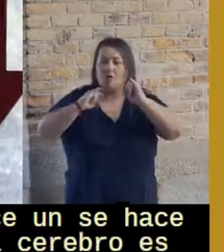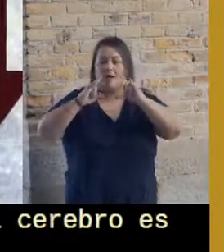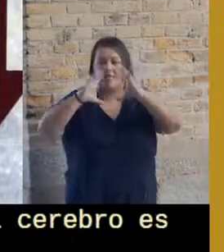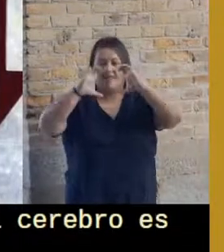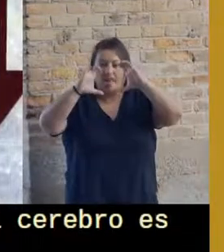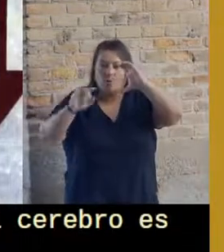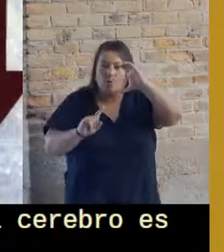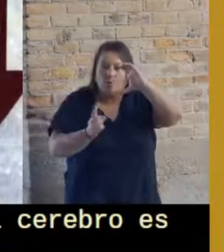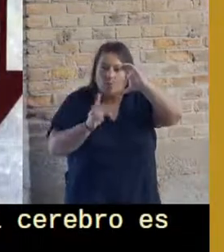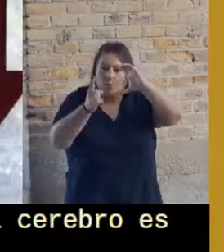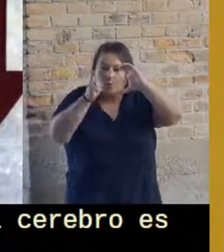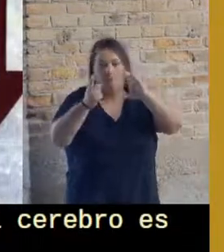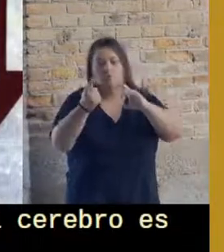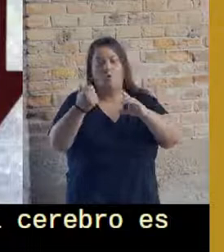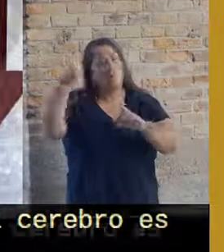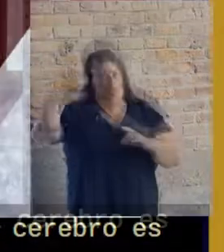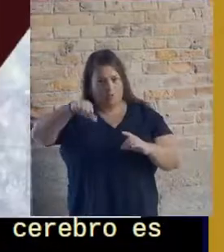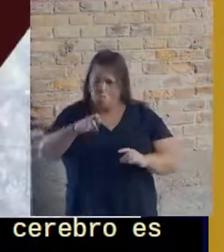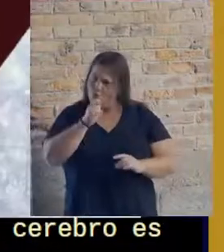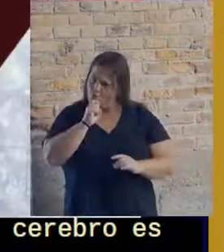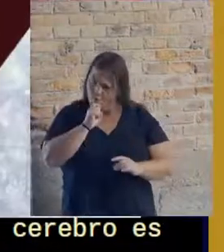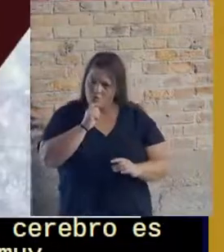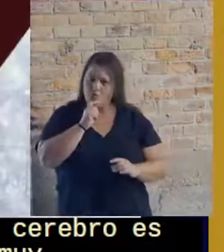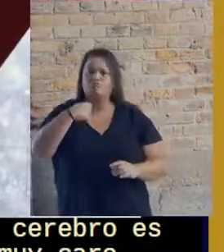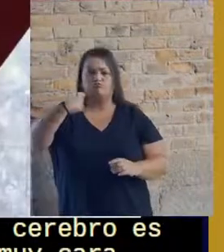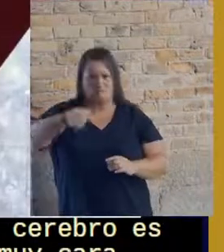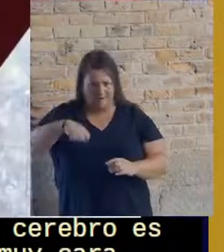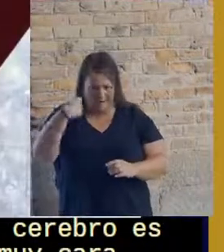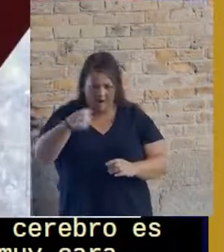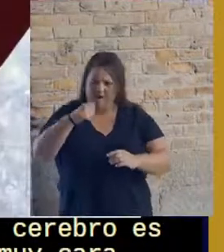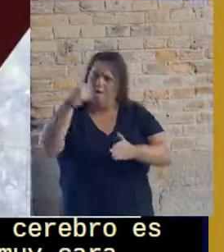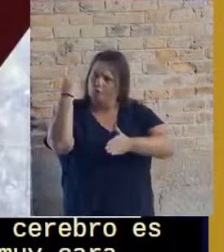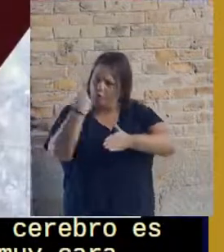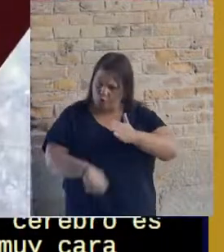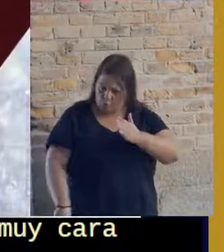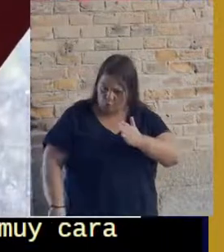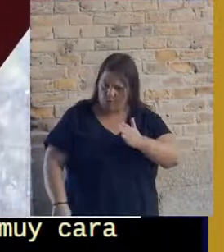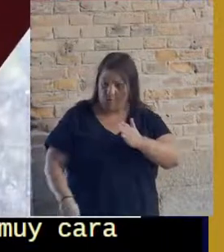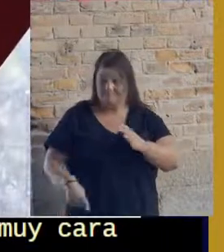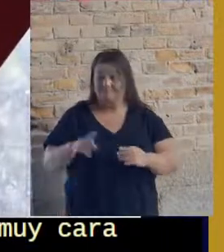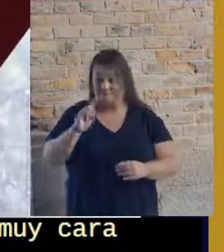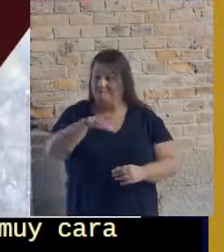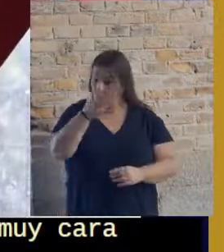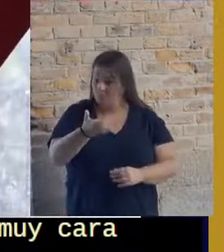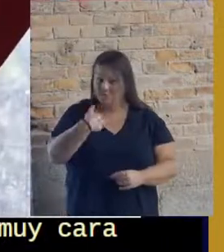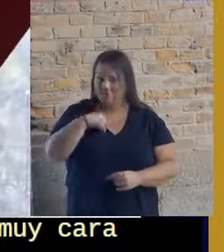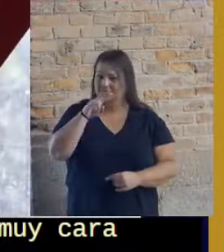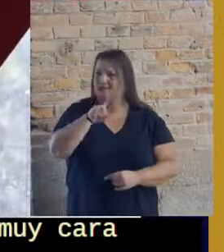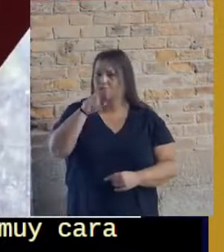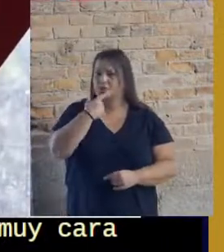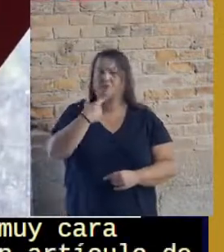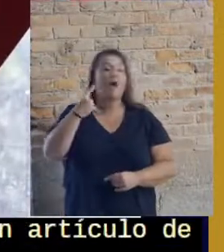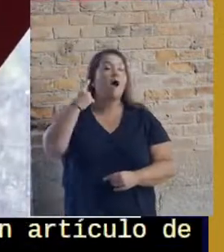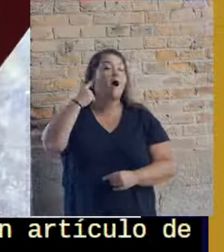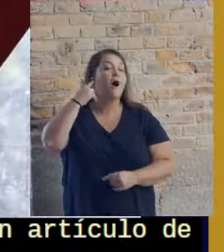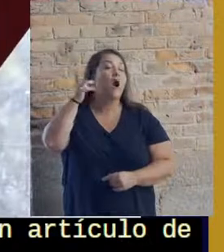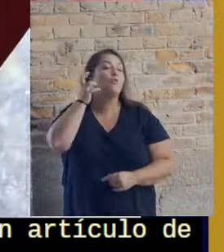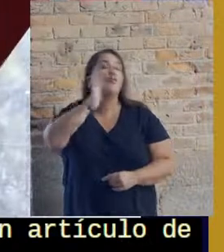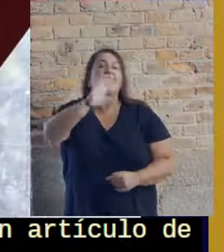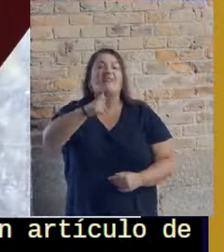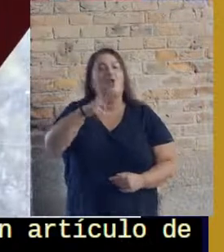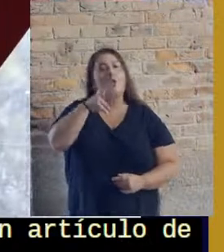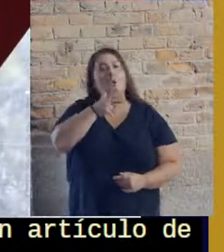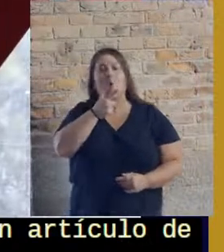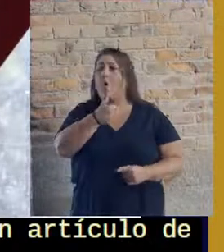una operación bastante complicada bastante ardua muy cara también porque vuelvo a repetir que la audición es un artículo de lujo